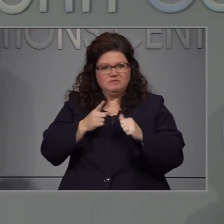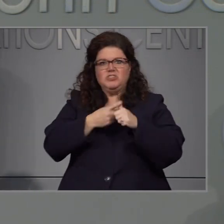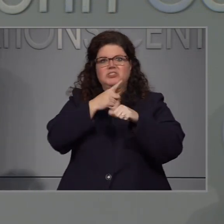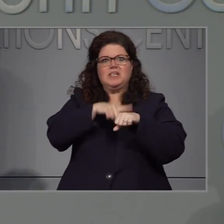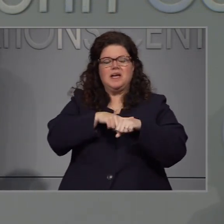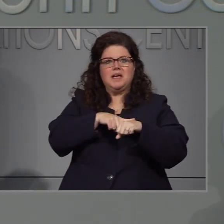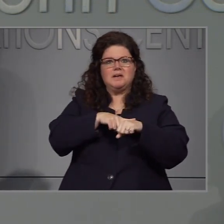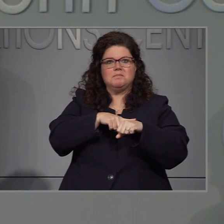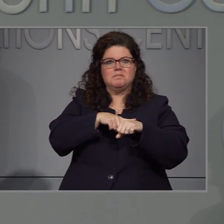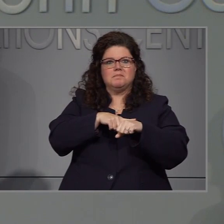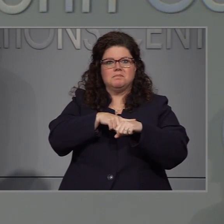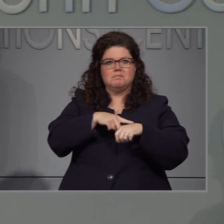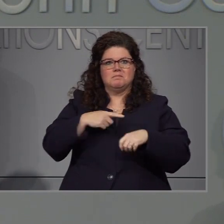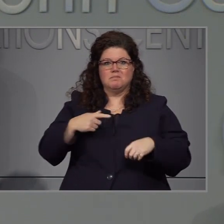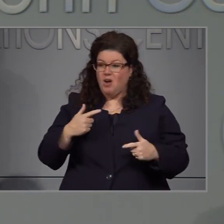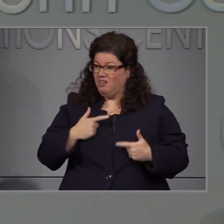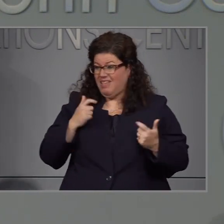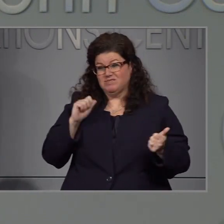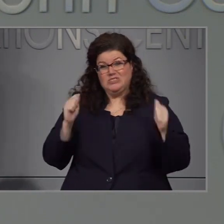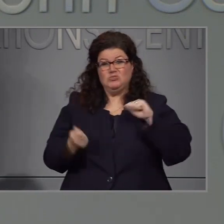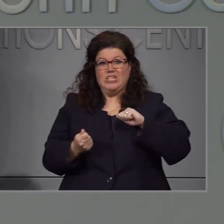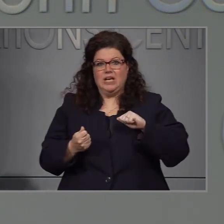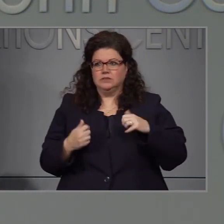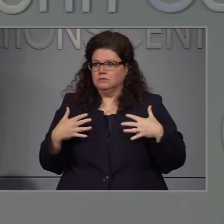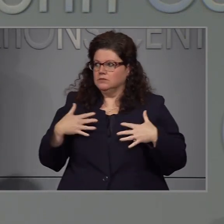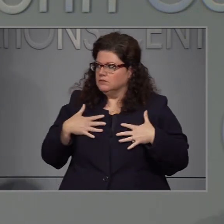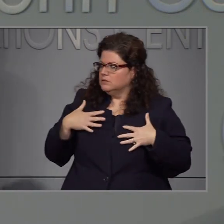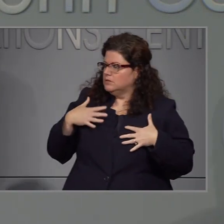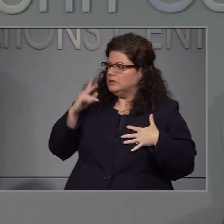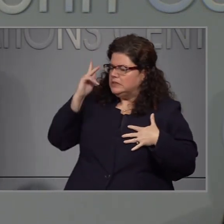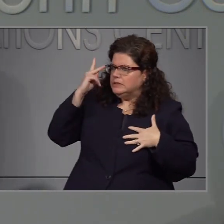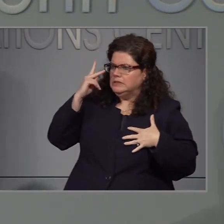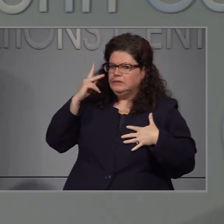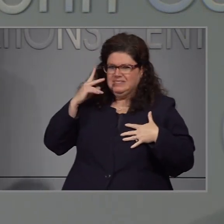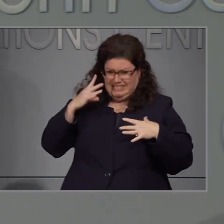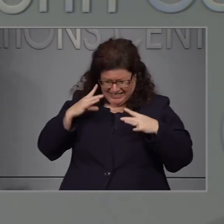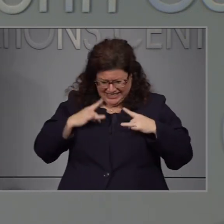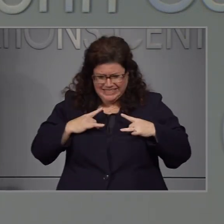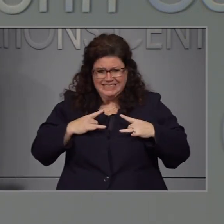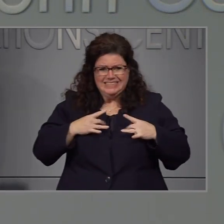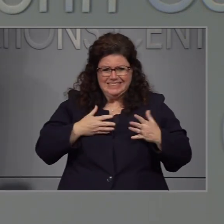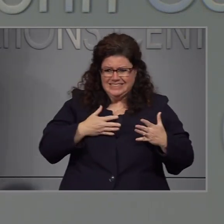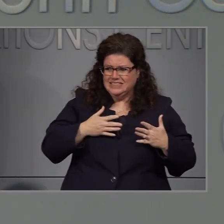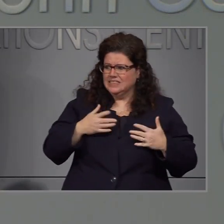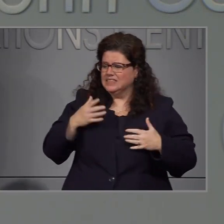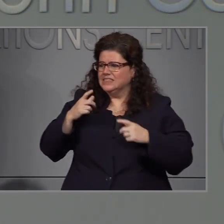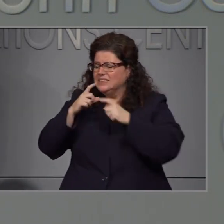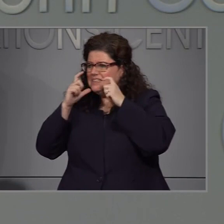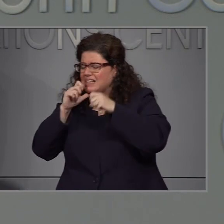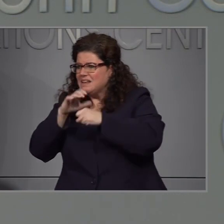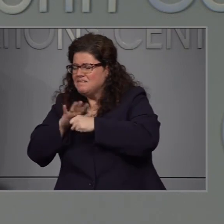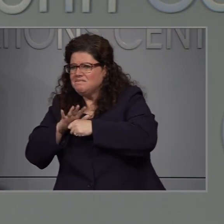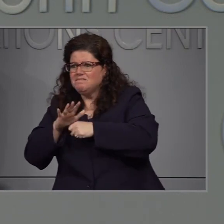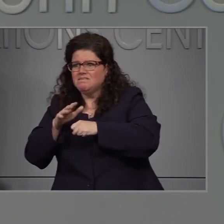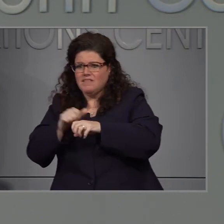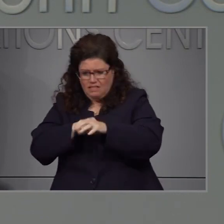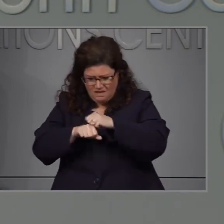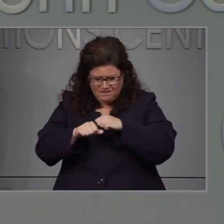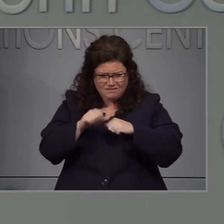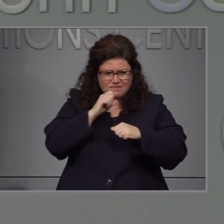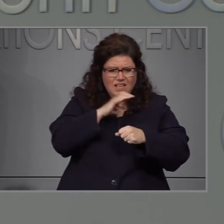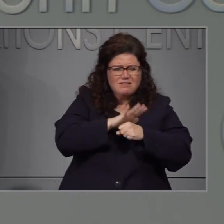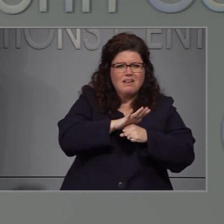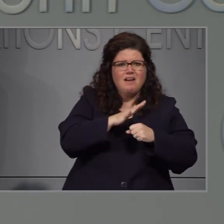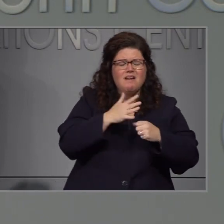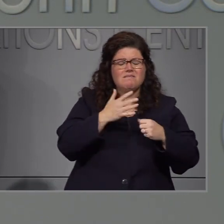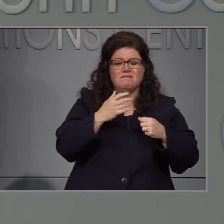cambiado, desde el miedo de contraer al virus, al temor de falta de cadena de suministro